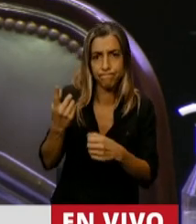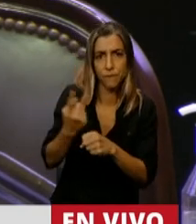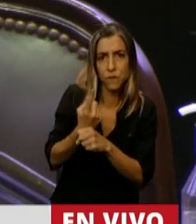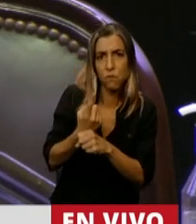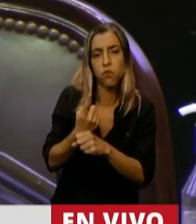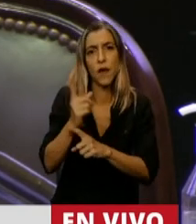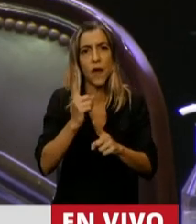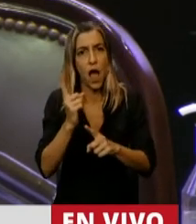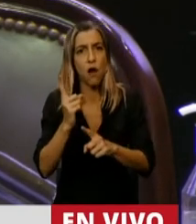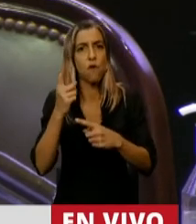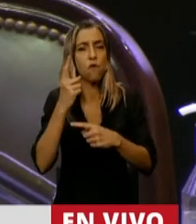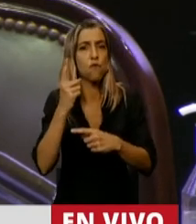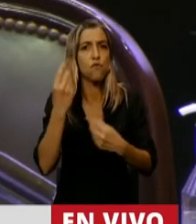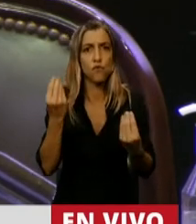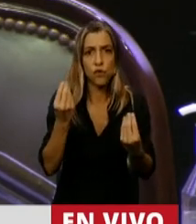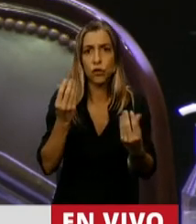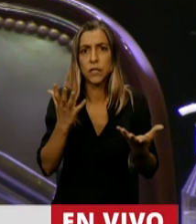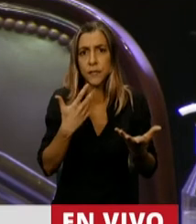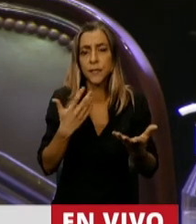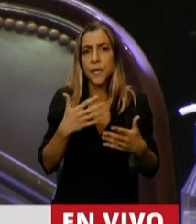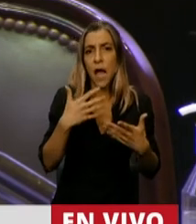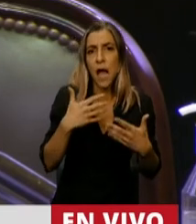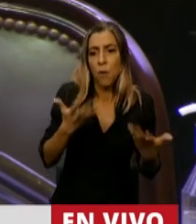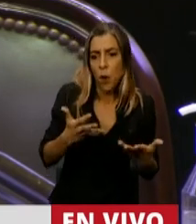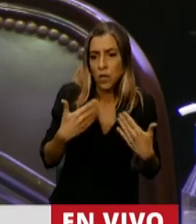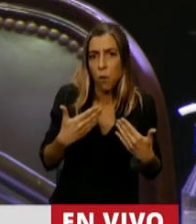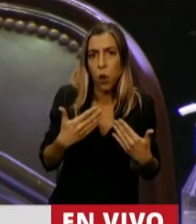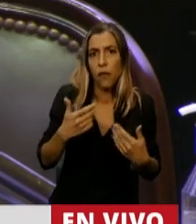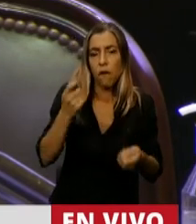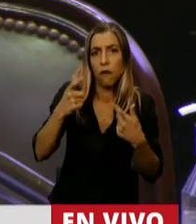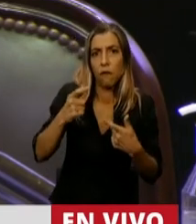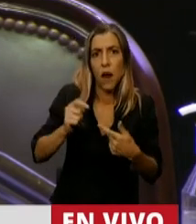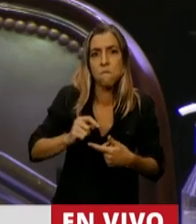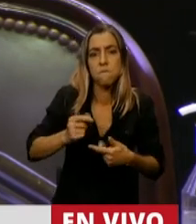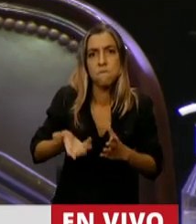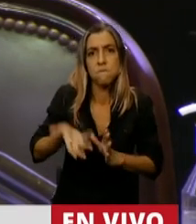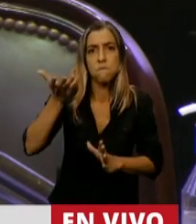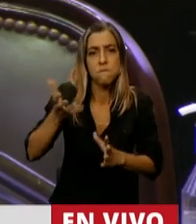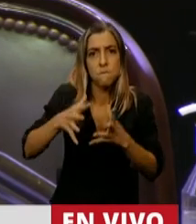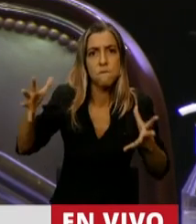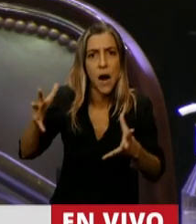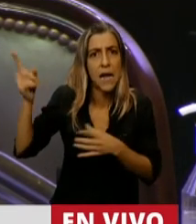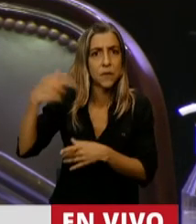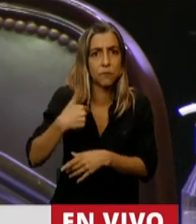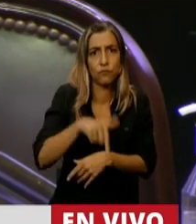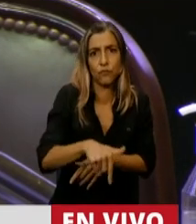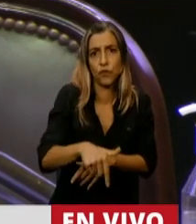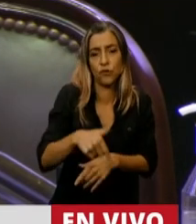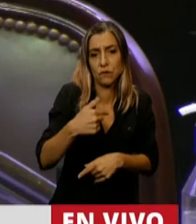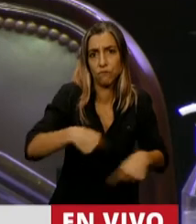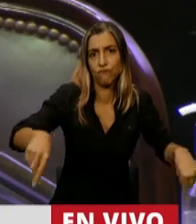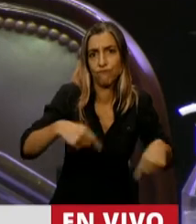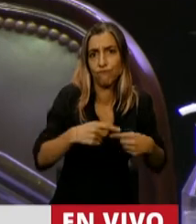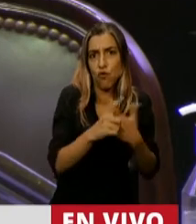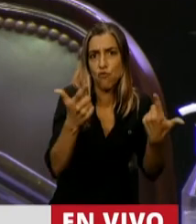importadores que como ven que el dólar está bajo adelantan importaciones, eso genera una sangría enorme en nuestras